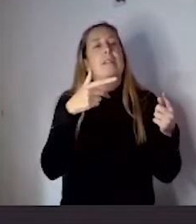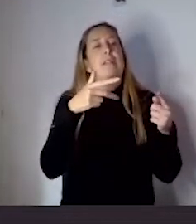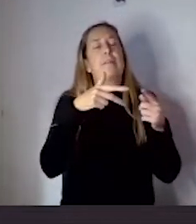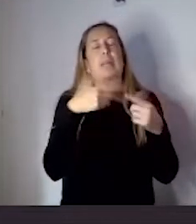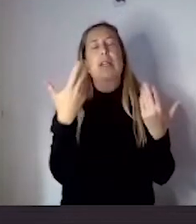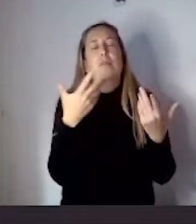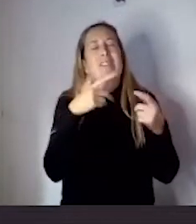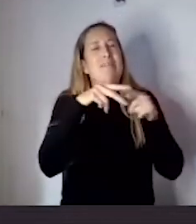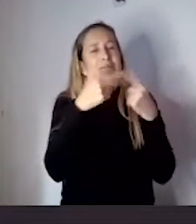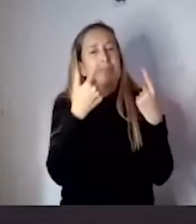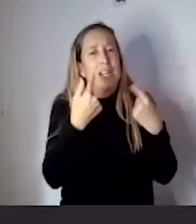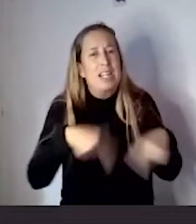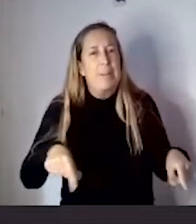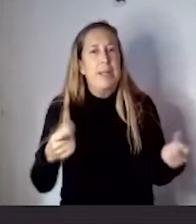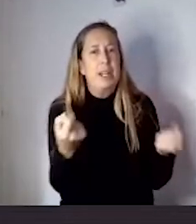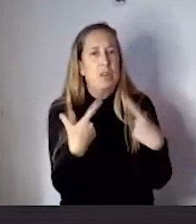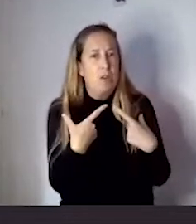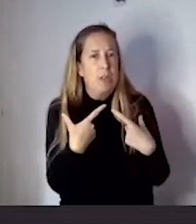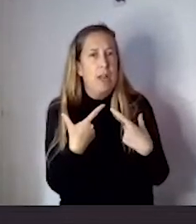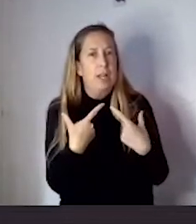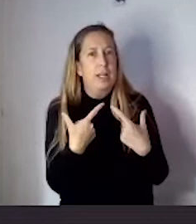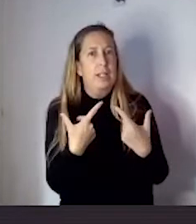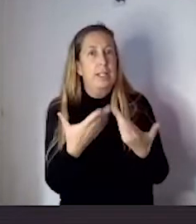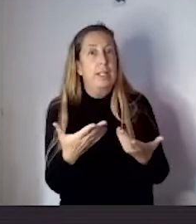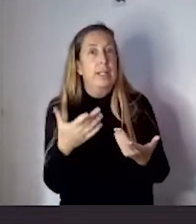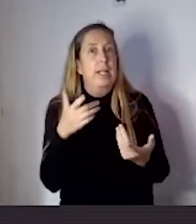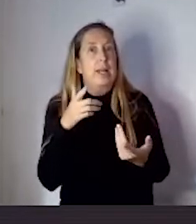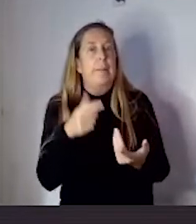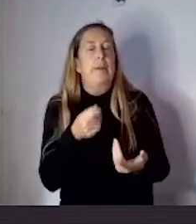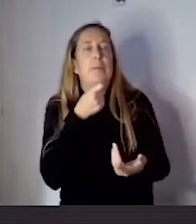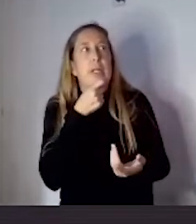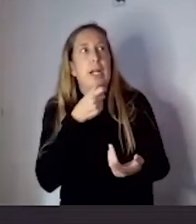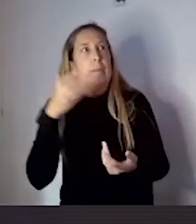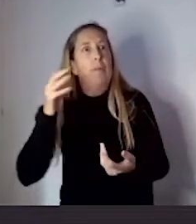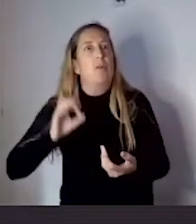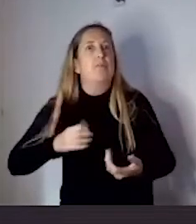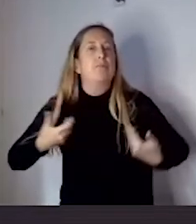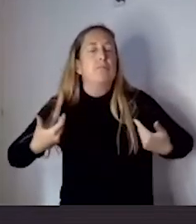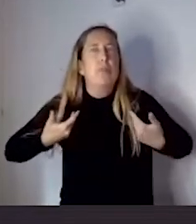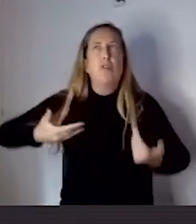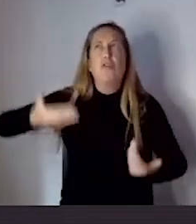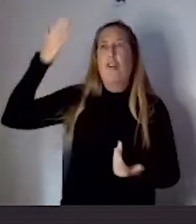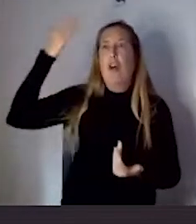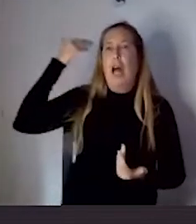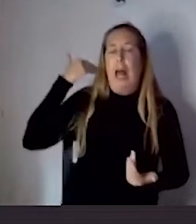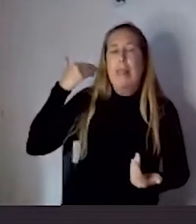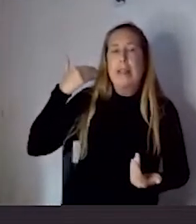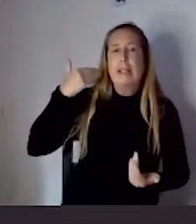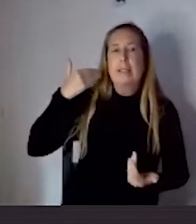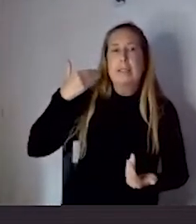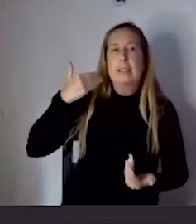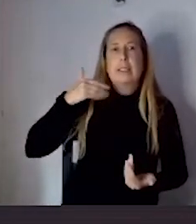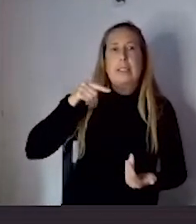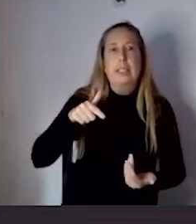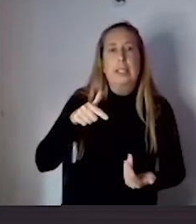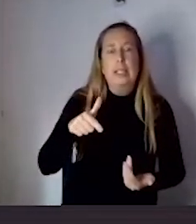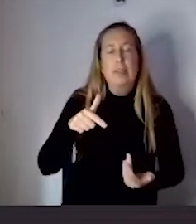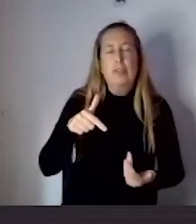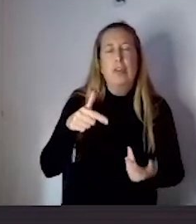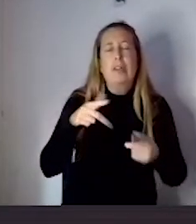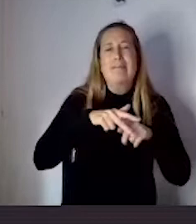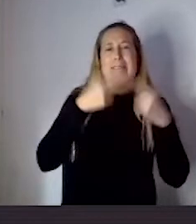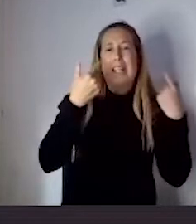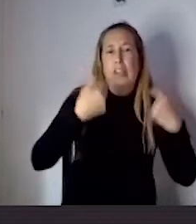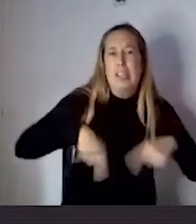agarramos una piedra y comenzamos aspirarla para matar a un animal o para poder cosechar algo eso ya era tecnología